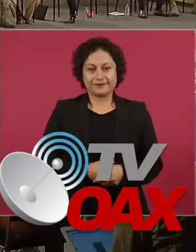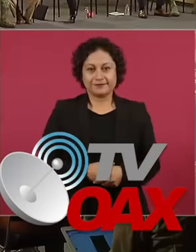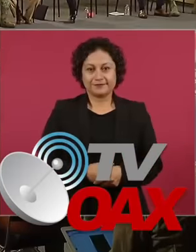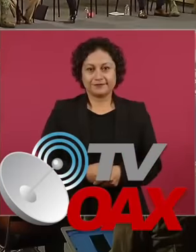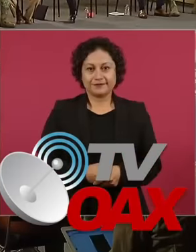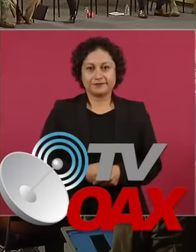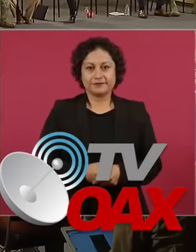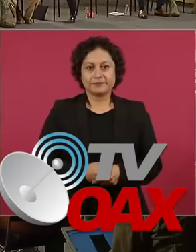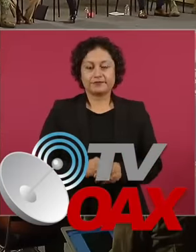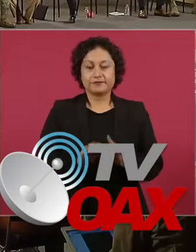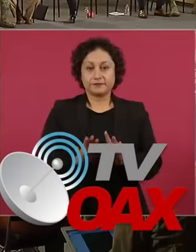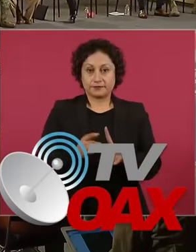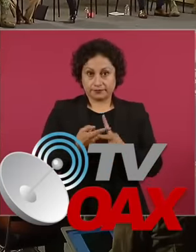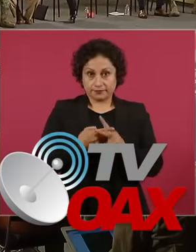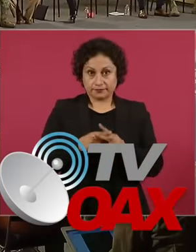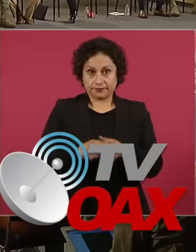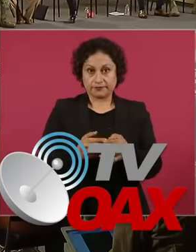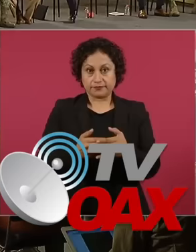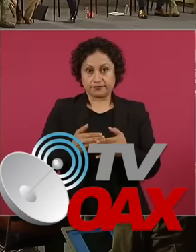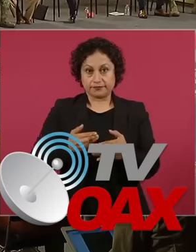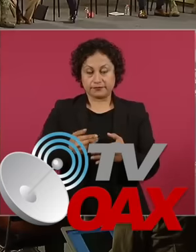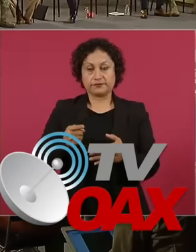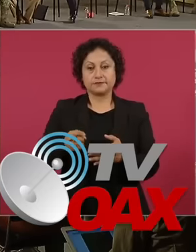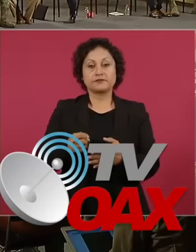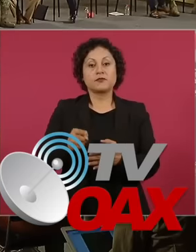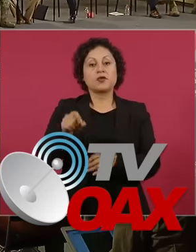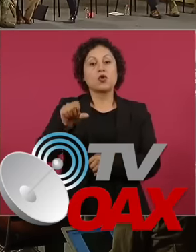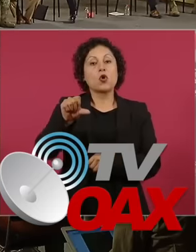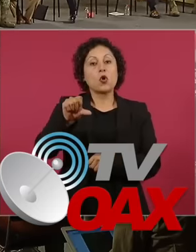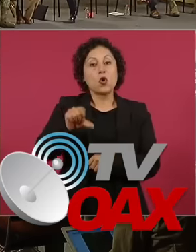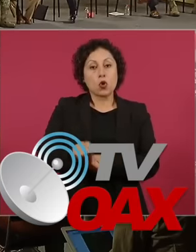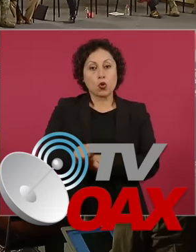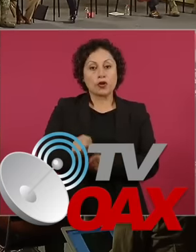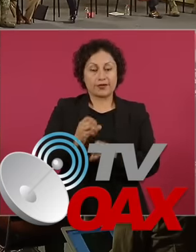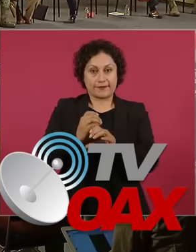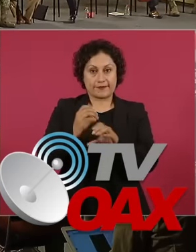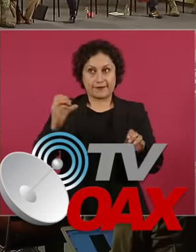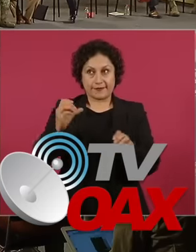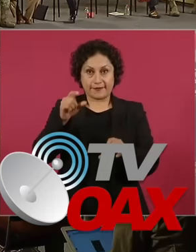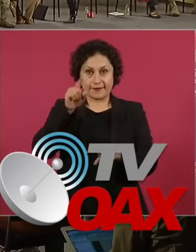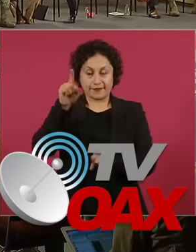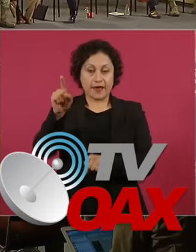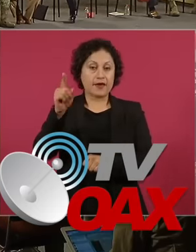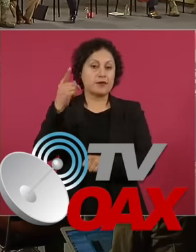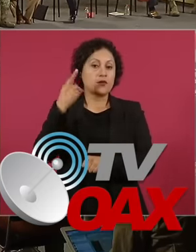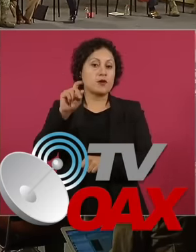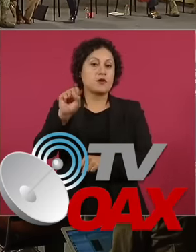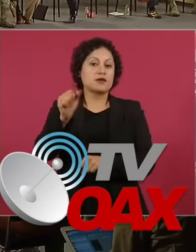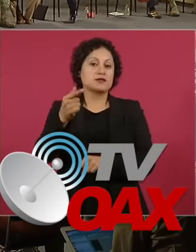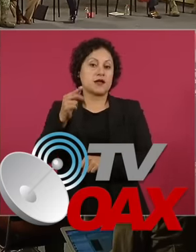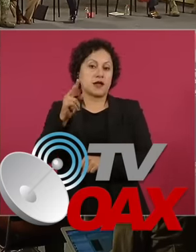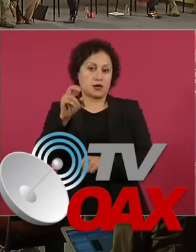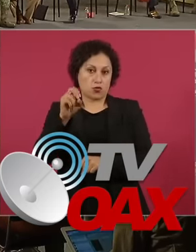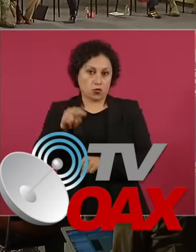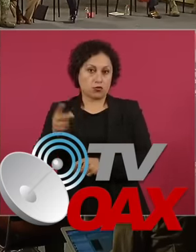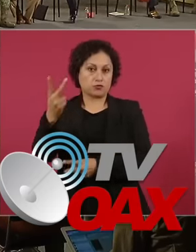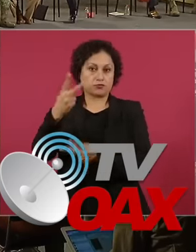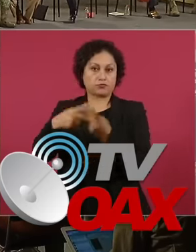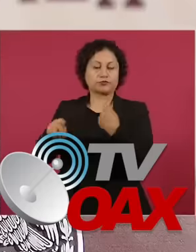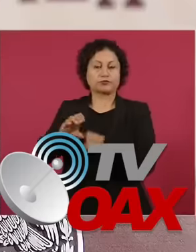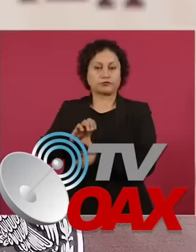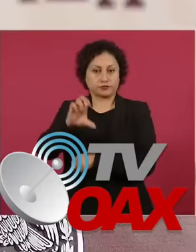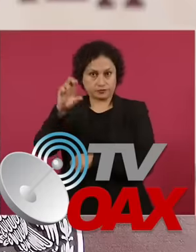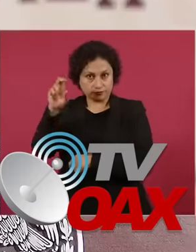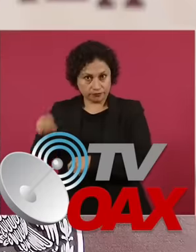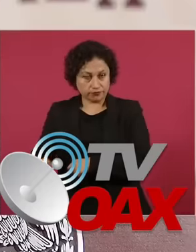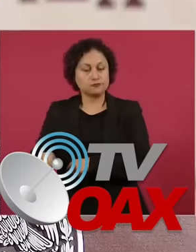antes de empezar el tren c sale hoy de sagú para Cancún con esto ya van a ser cinco trenes que